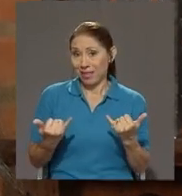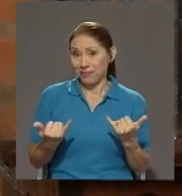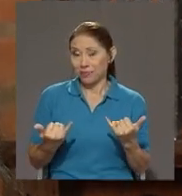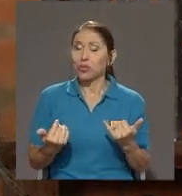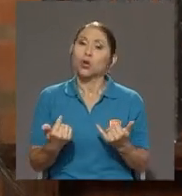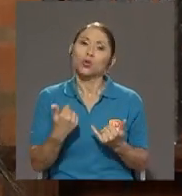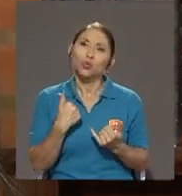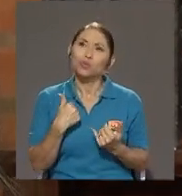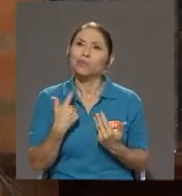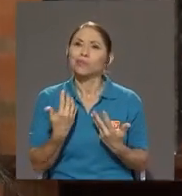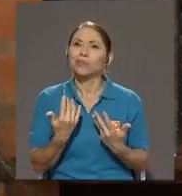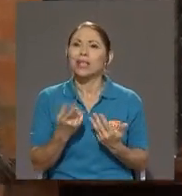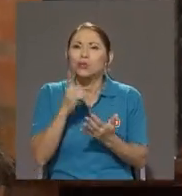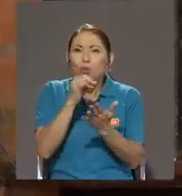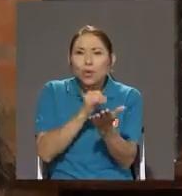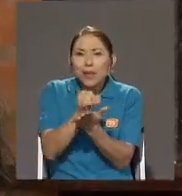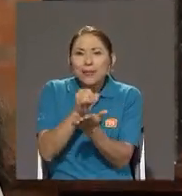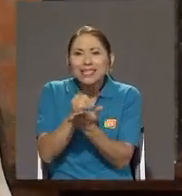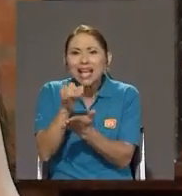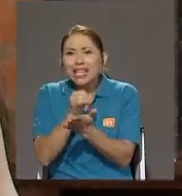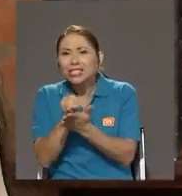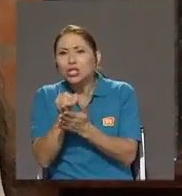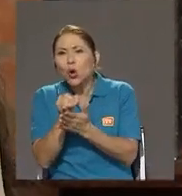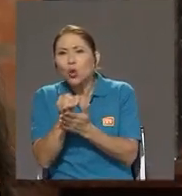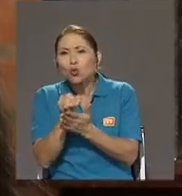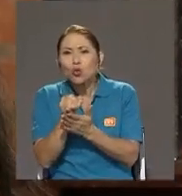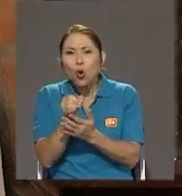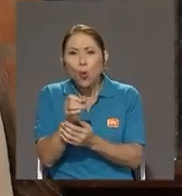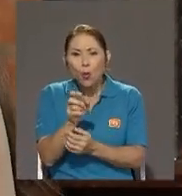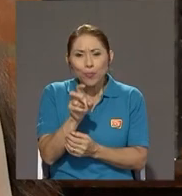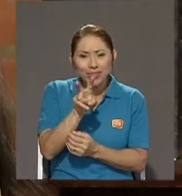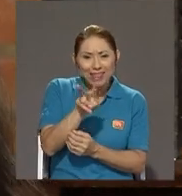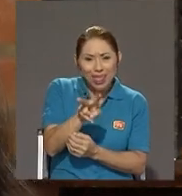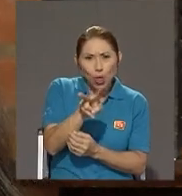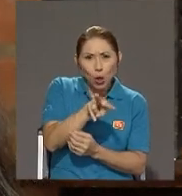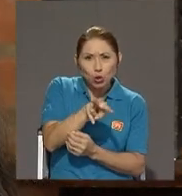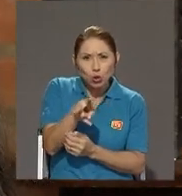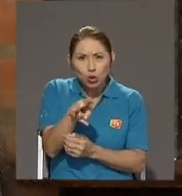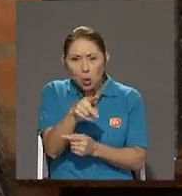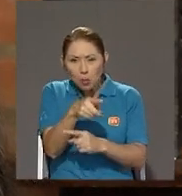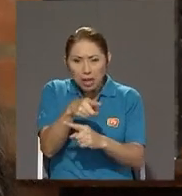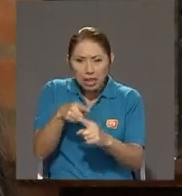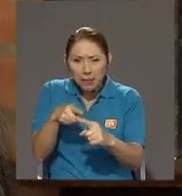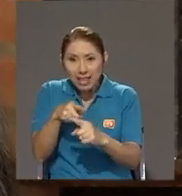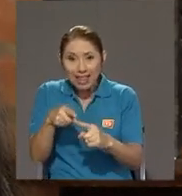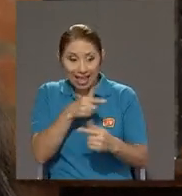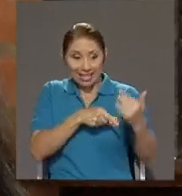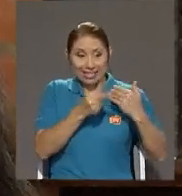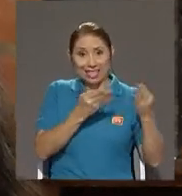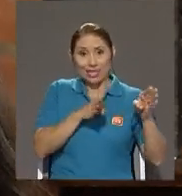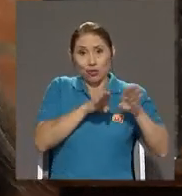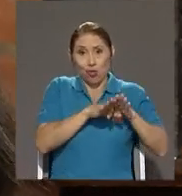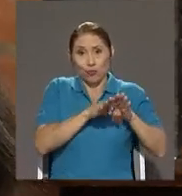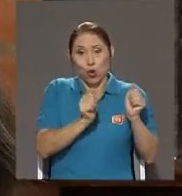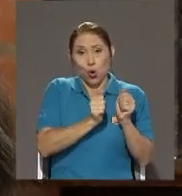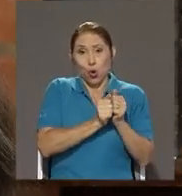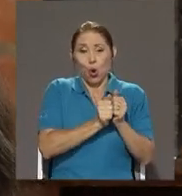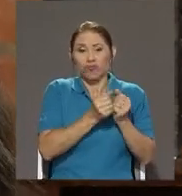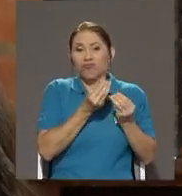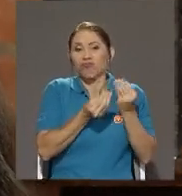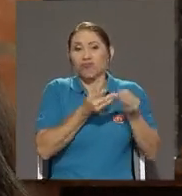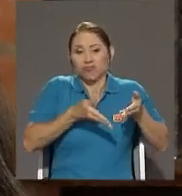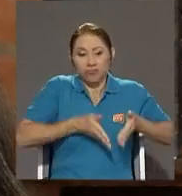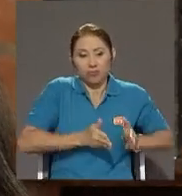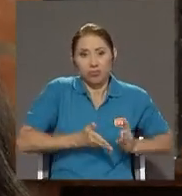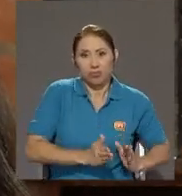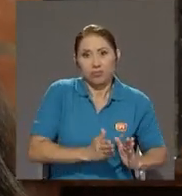estoy como en una investigación intermedia entre dos. Esta que cerró, que tenía que ver con la demanda reproductiva, y la siguiente